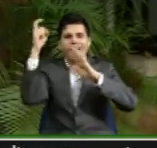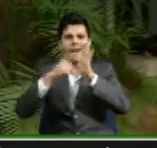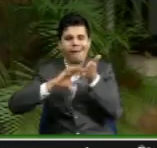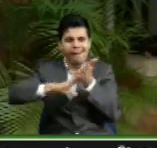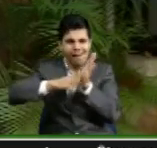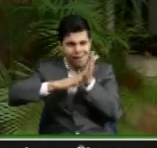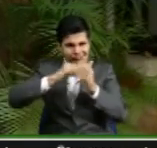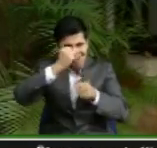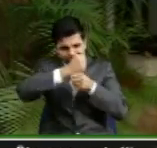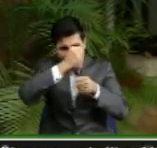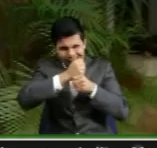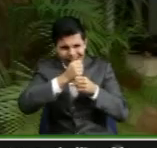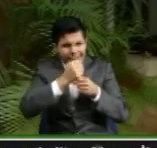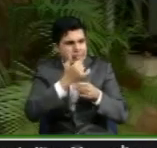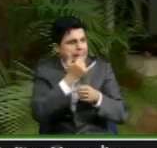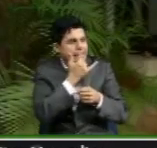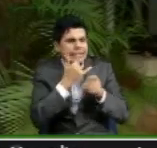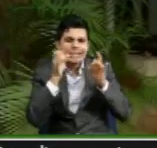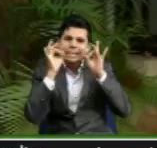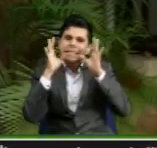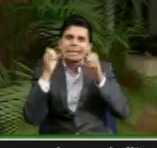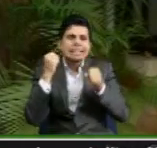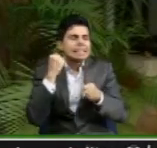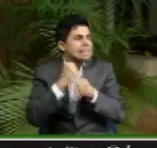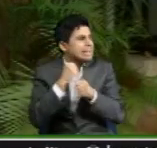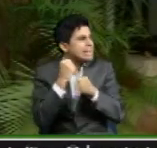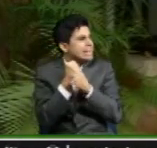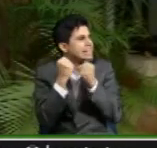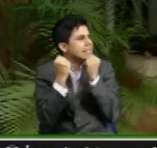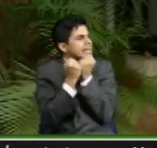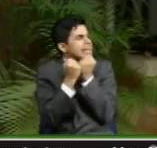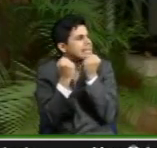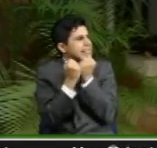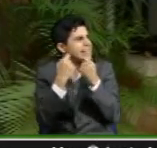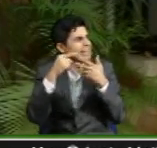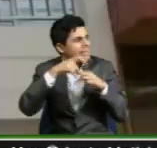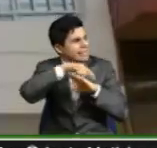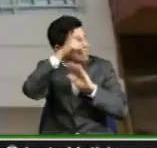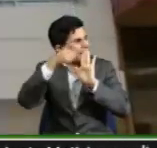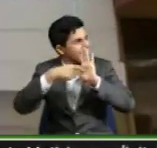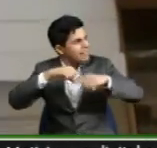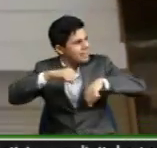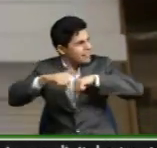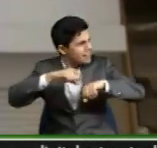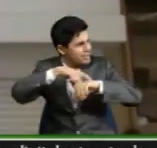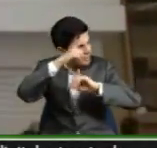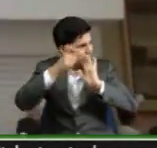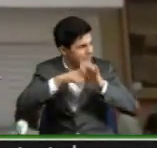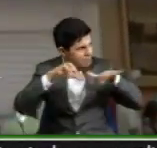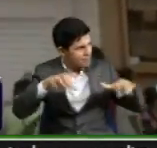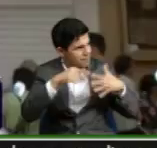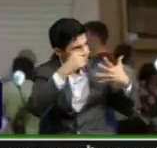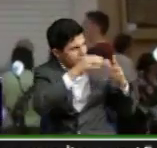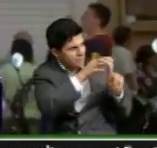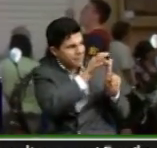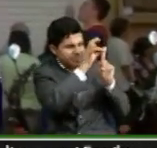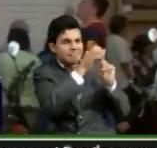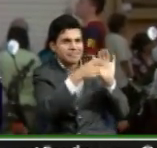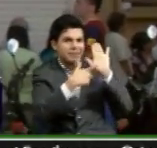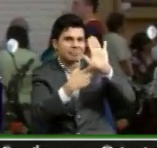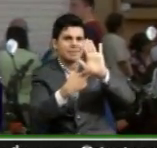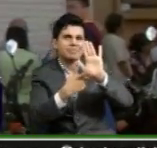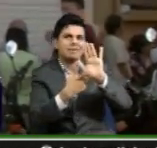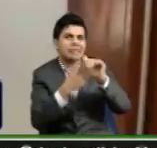personal y las pésimas condiciones de las que se encuentra la infraestructura de este lugar trabajadores de la fiscalía general de la nación